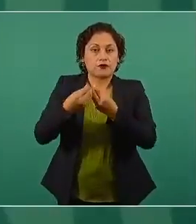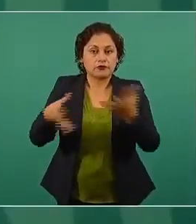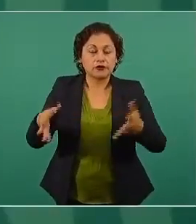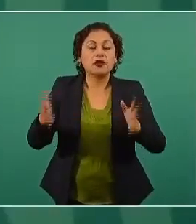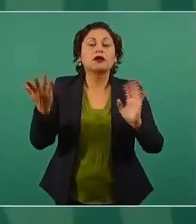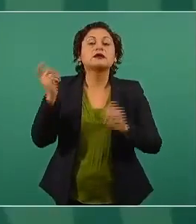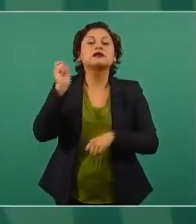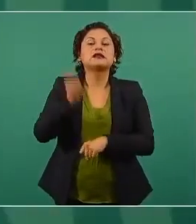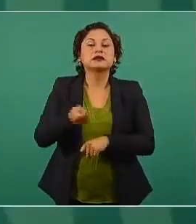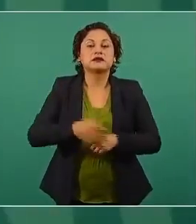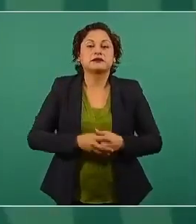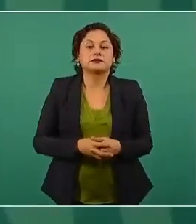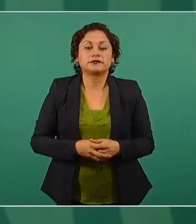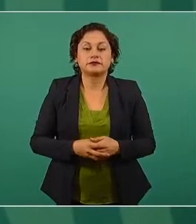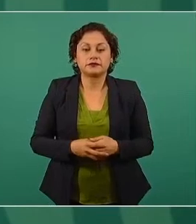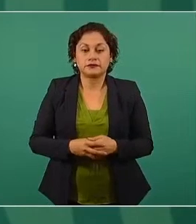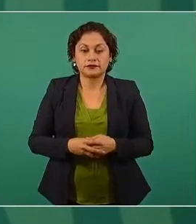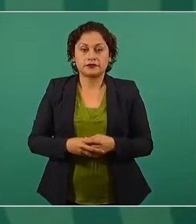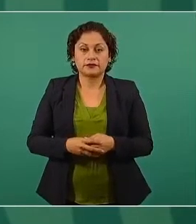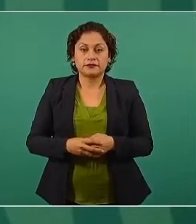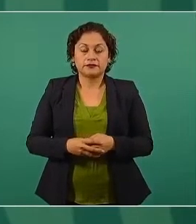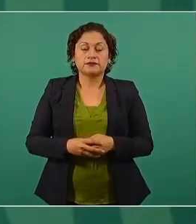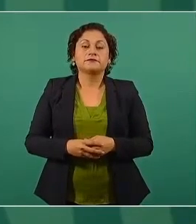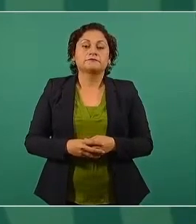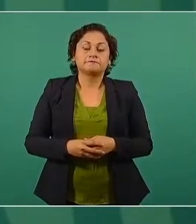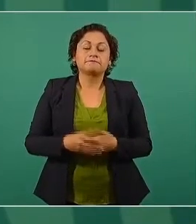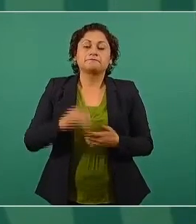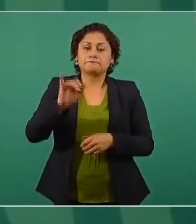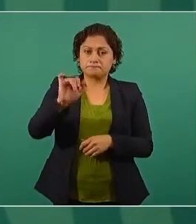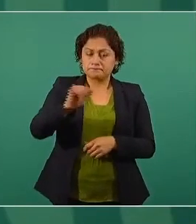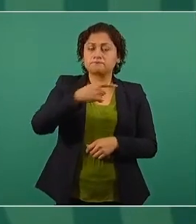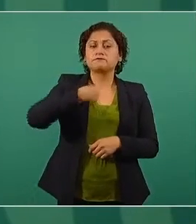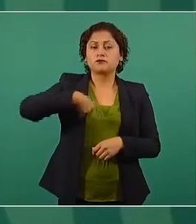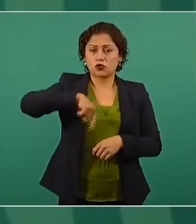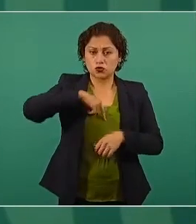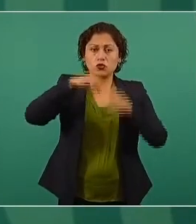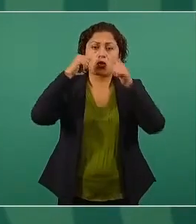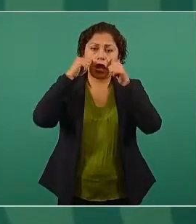familiares. Es algo